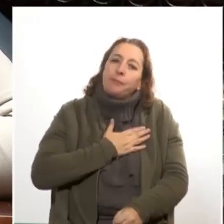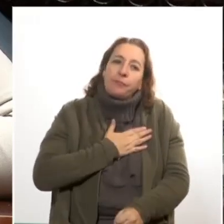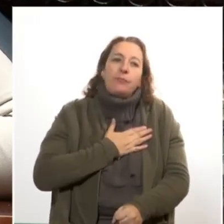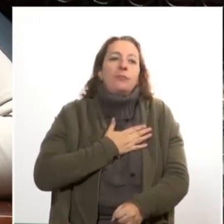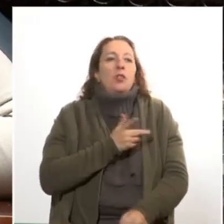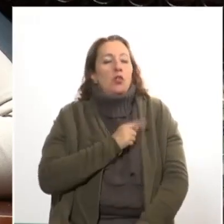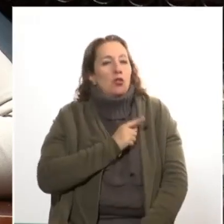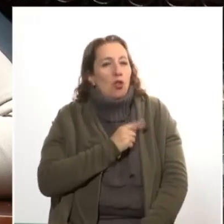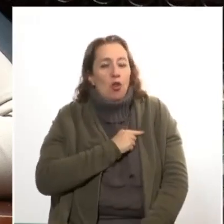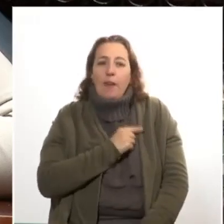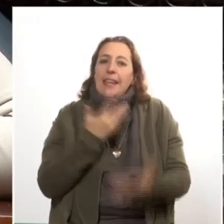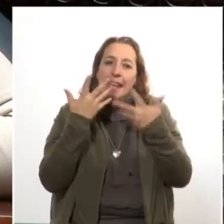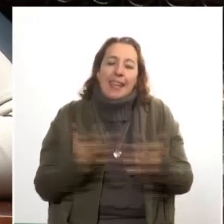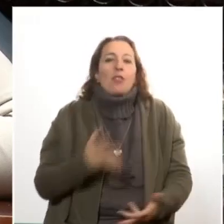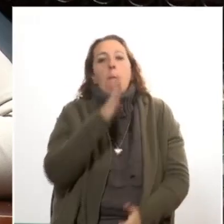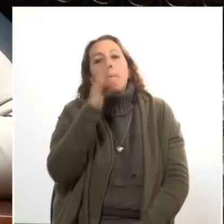verdad.